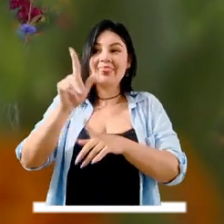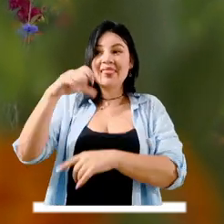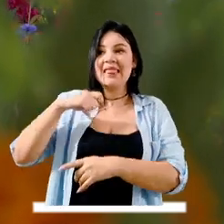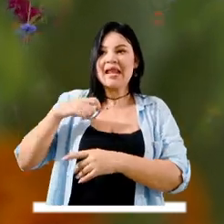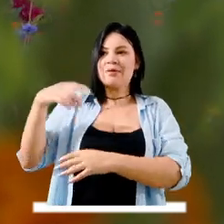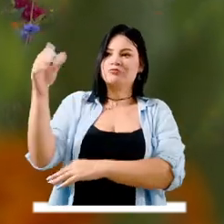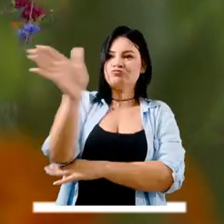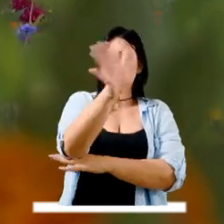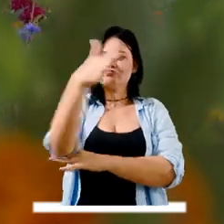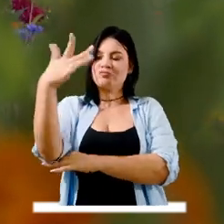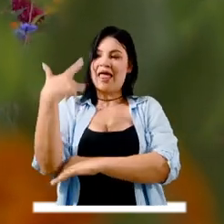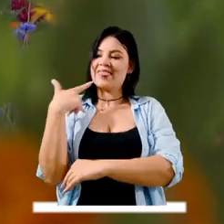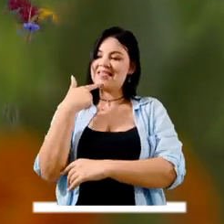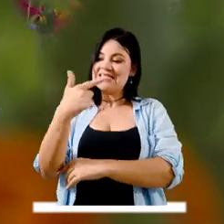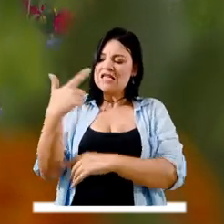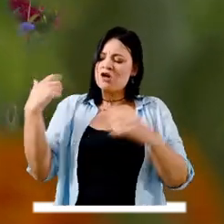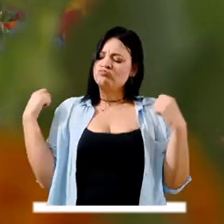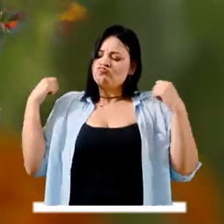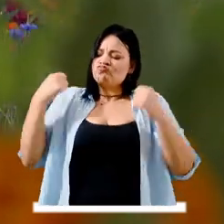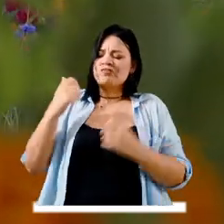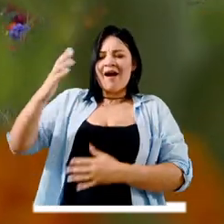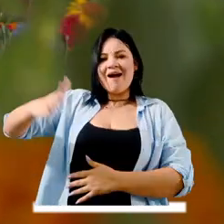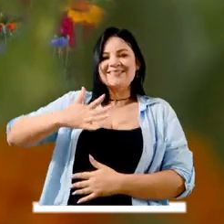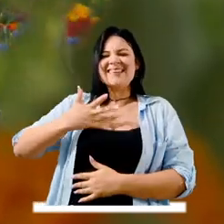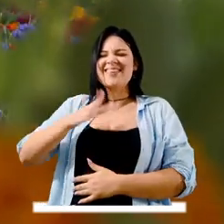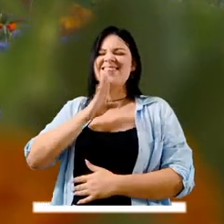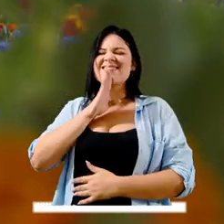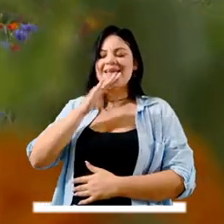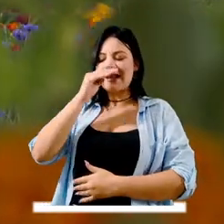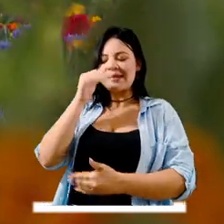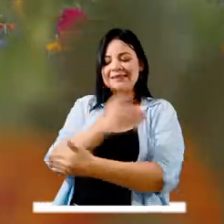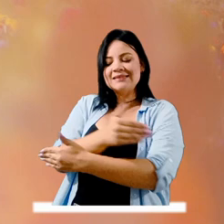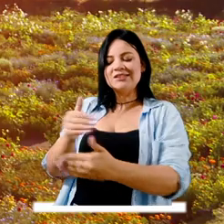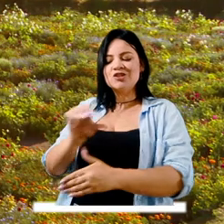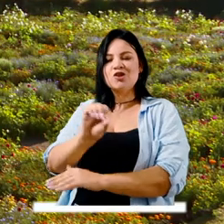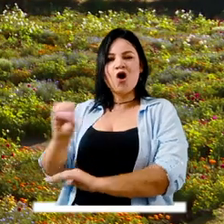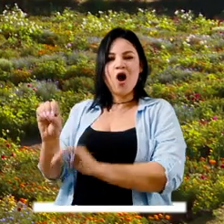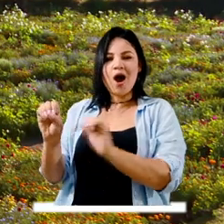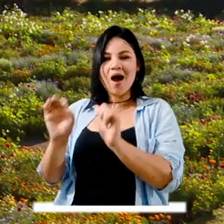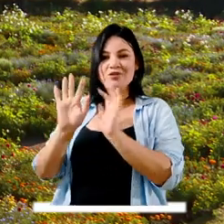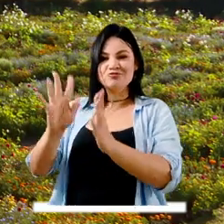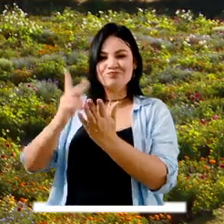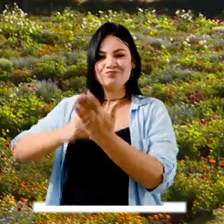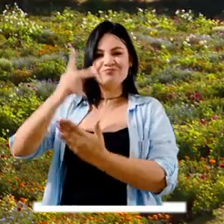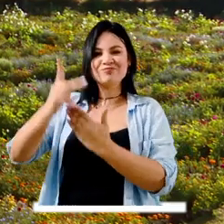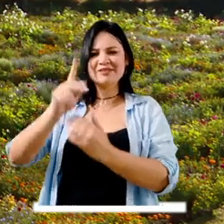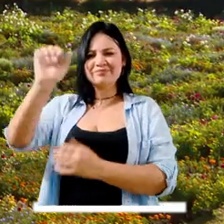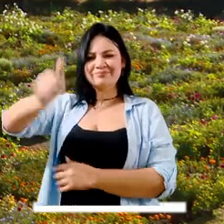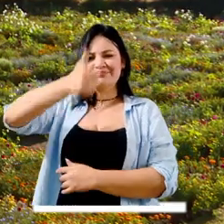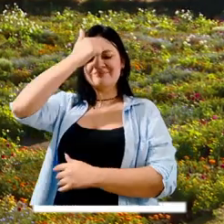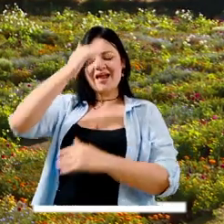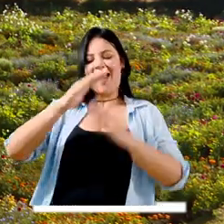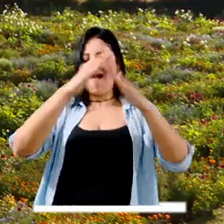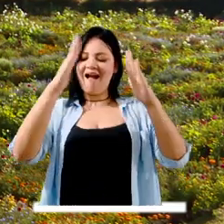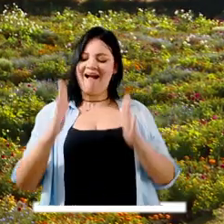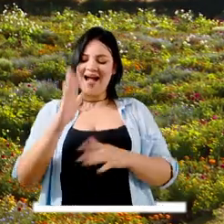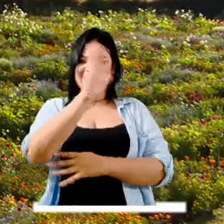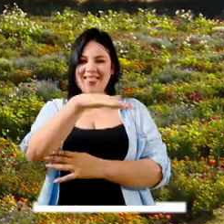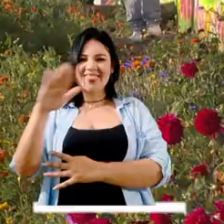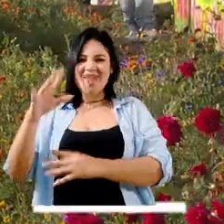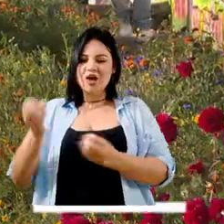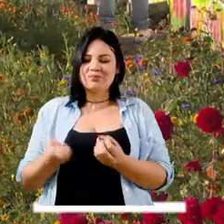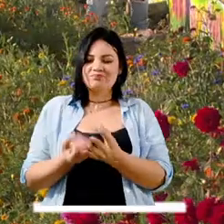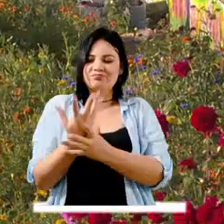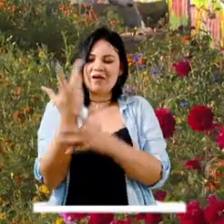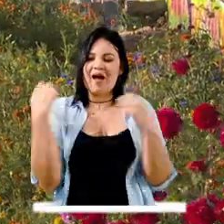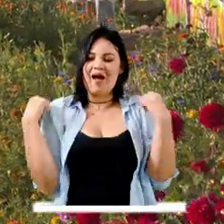muy bandera que es el Silleteando Ando, donde participan nuestros niños y niñas, y el proyecto bandera que tenemos, nuestra Casa Silletera de